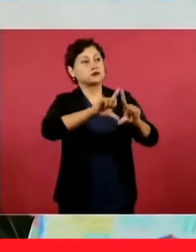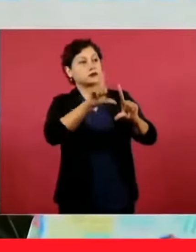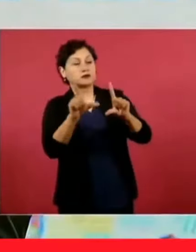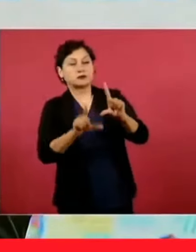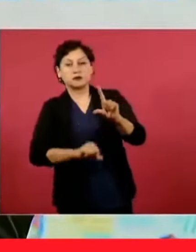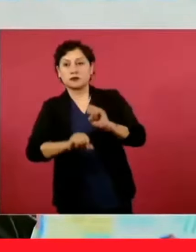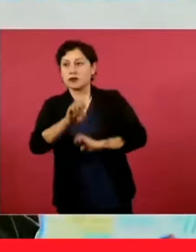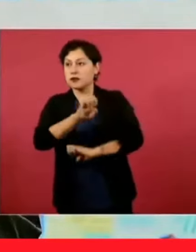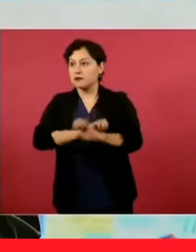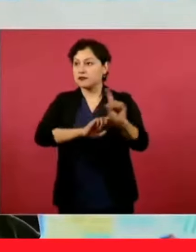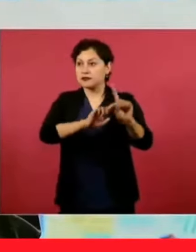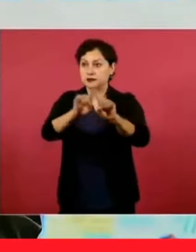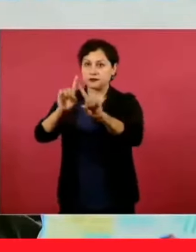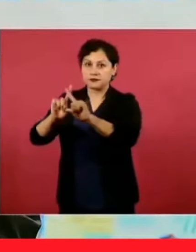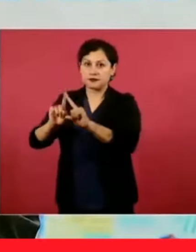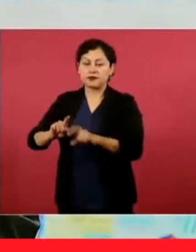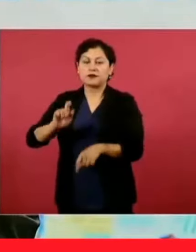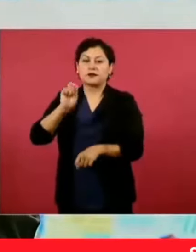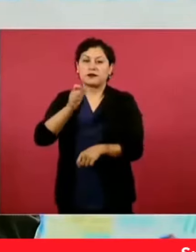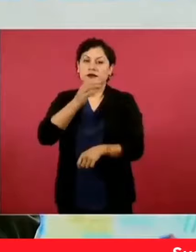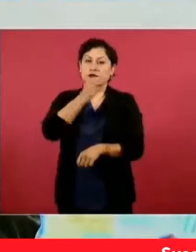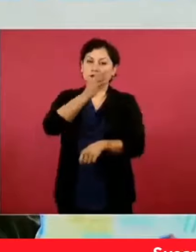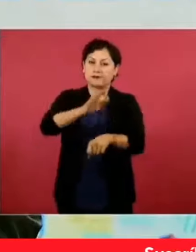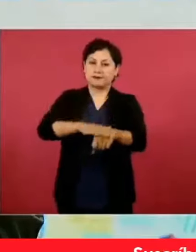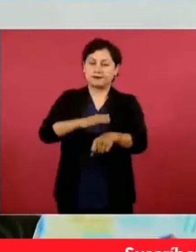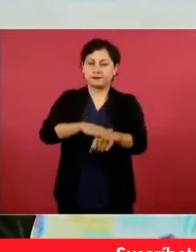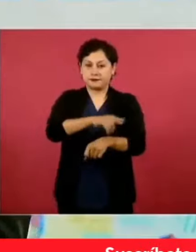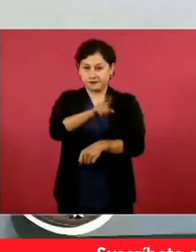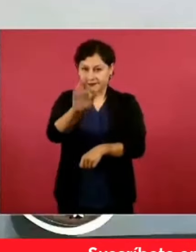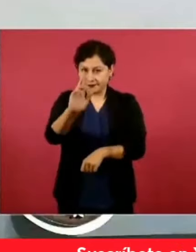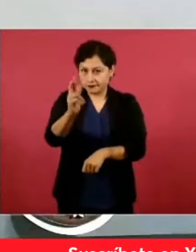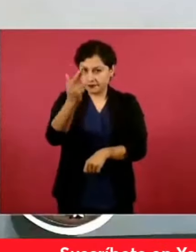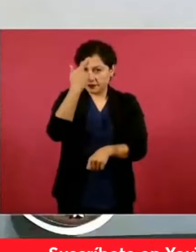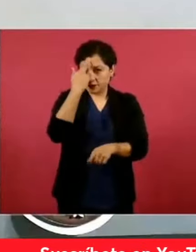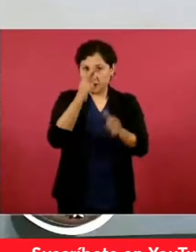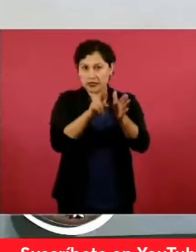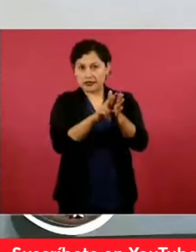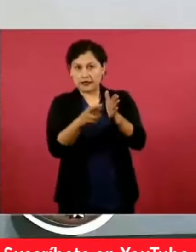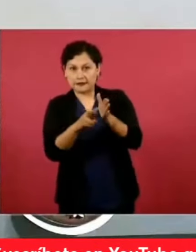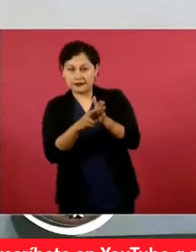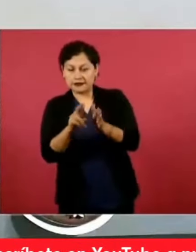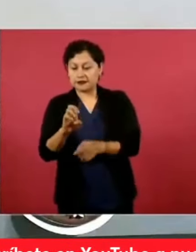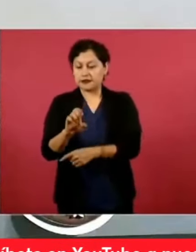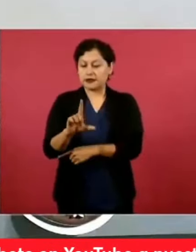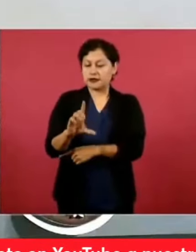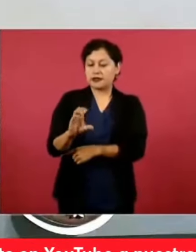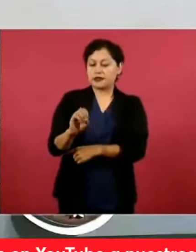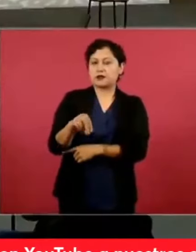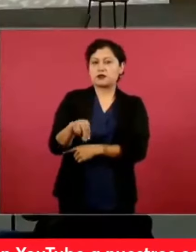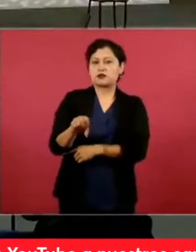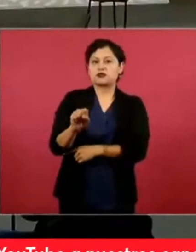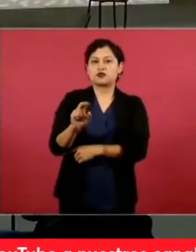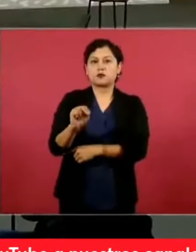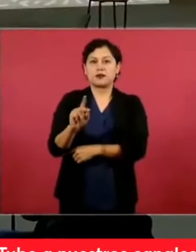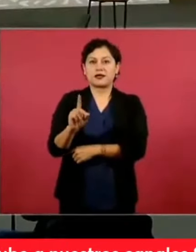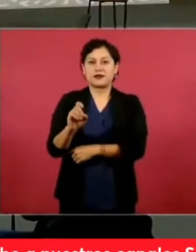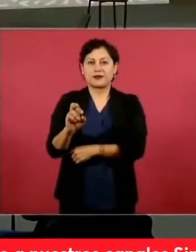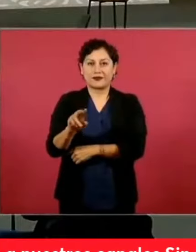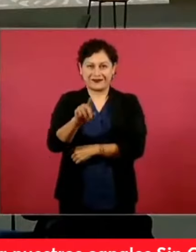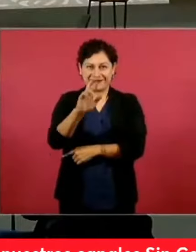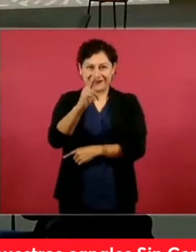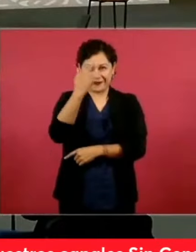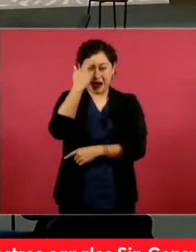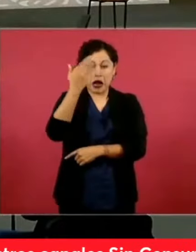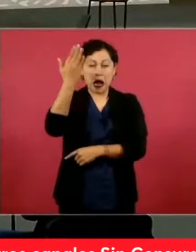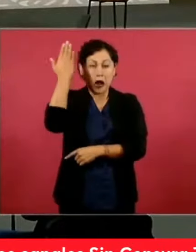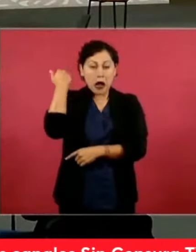revista del consumidor. ¿Quiénes no recordamos la revista del consumidor? En el buró de la casa de la abuelita, en el comedor, nuestra mamá nos